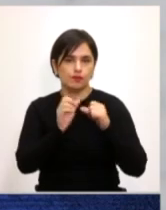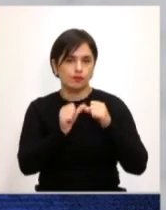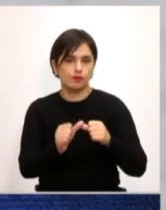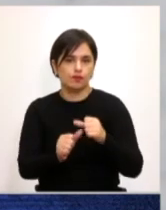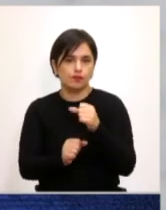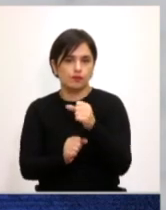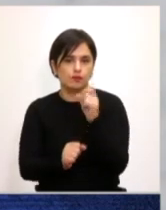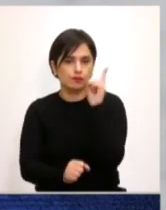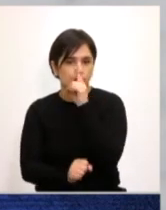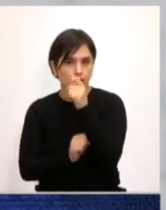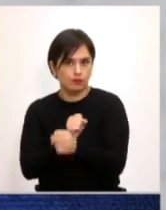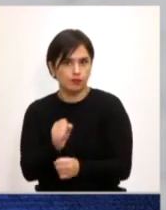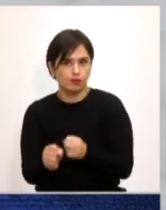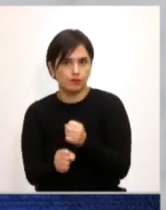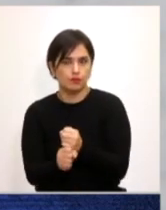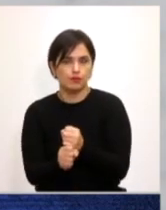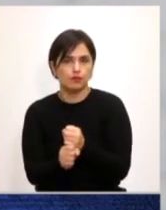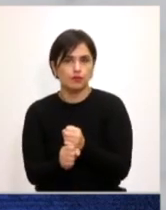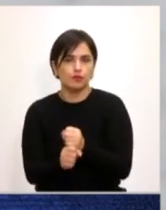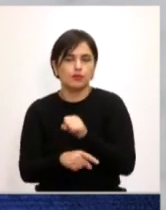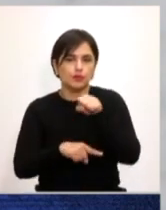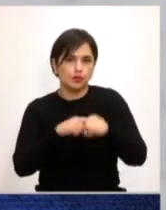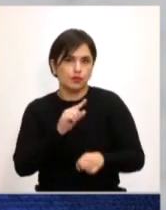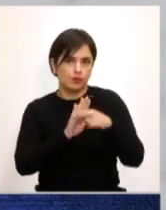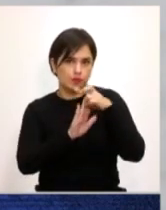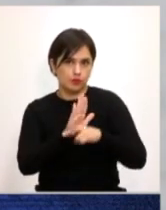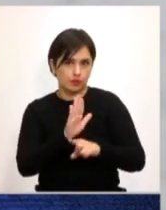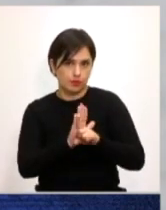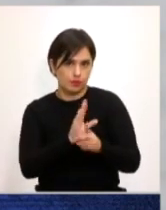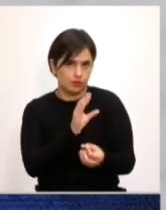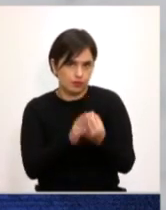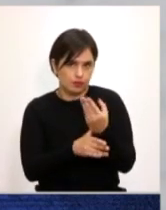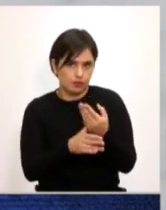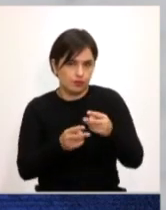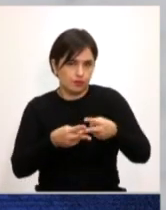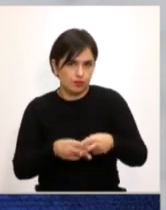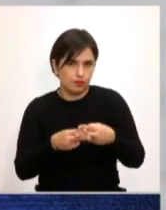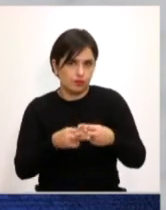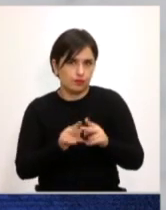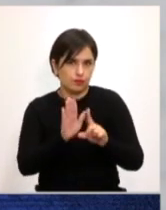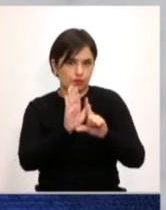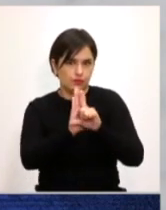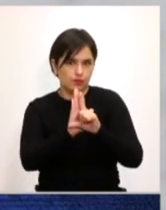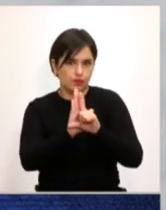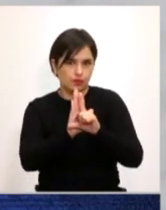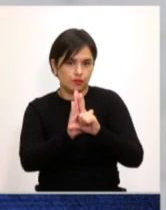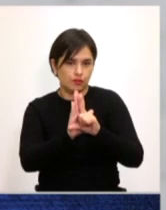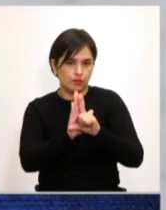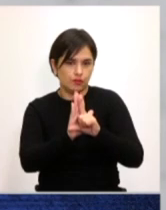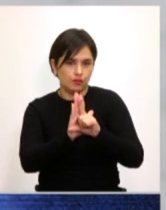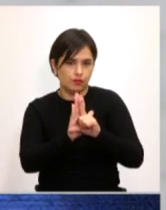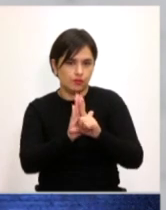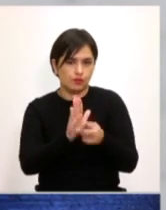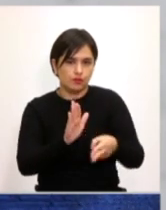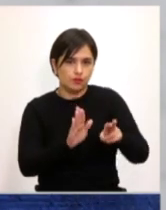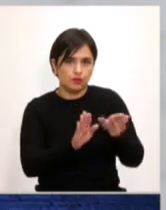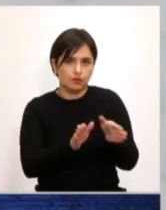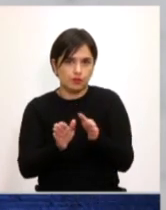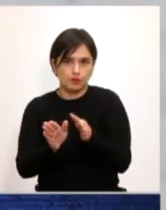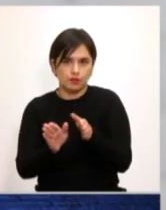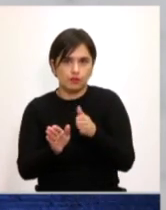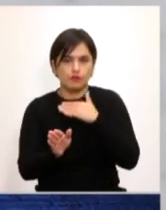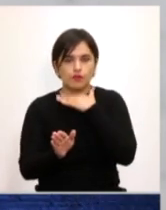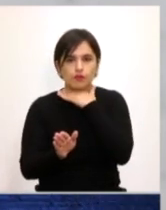Durante el último año, hemos despachado proyectos como el que moderniza los mecanismos de la ley de reorganización e